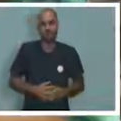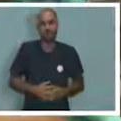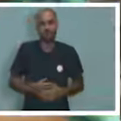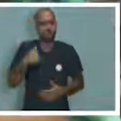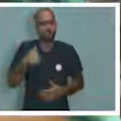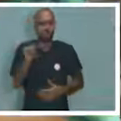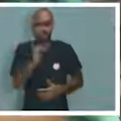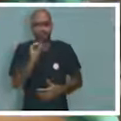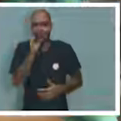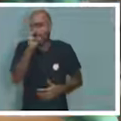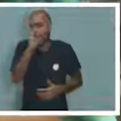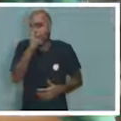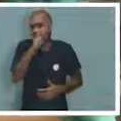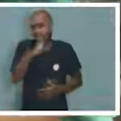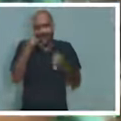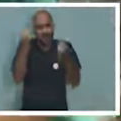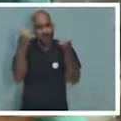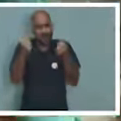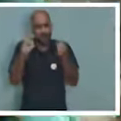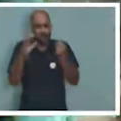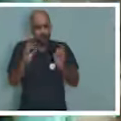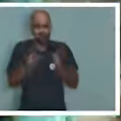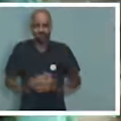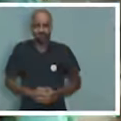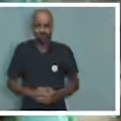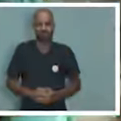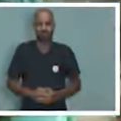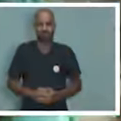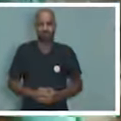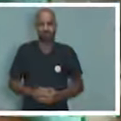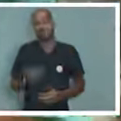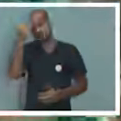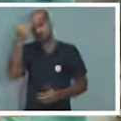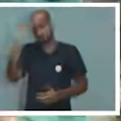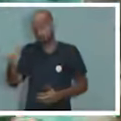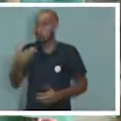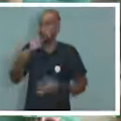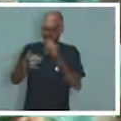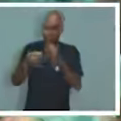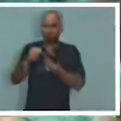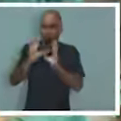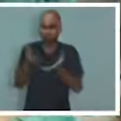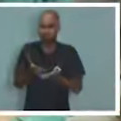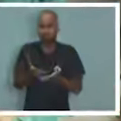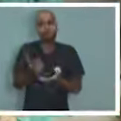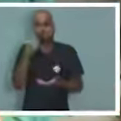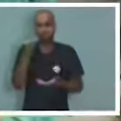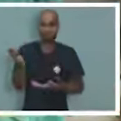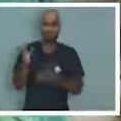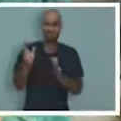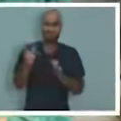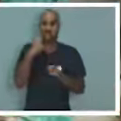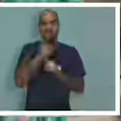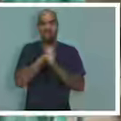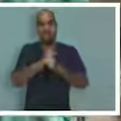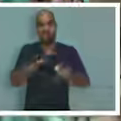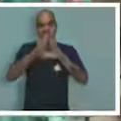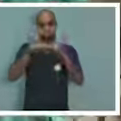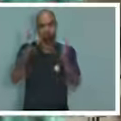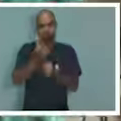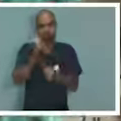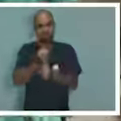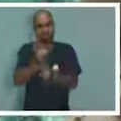bonita y principal de este trabajo. Muchísimas gracias, Daniel, por acompañarnos. Amigos, otro claro ejemplo de los jóvenes cubanos en su